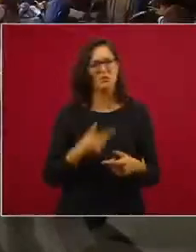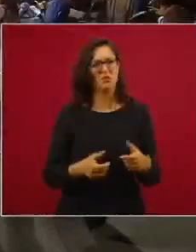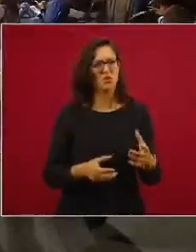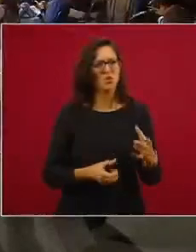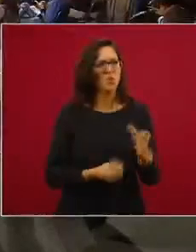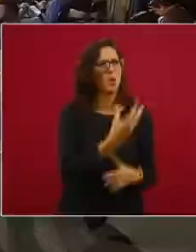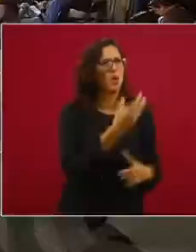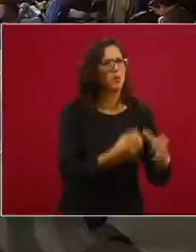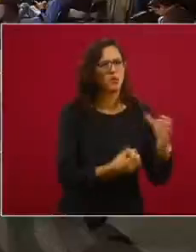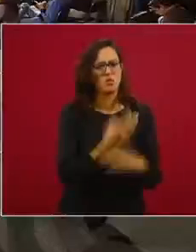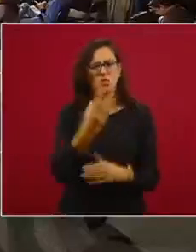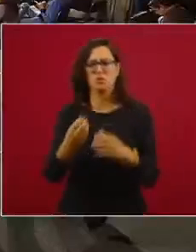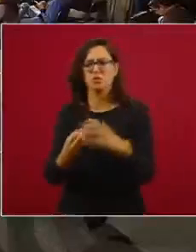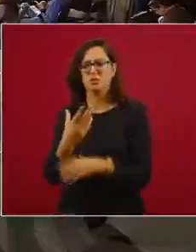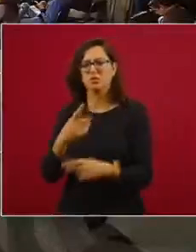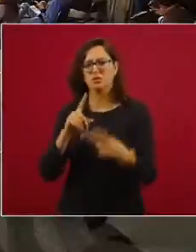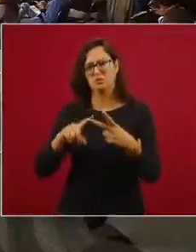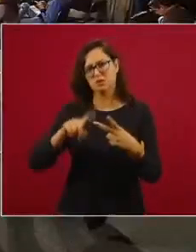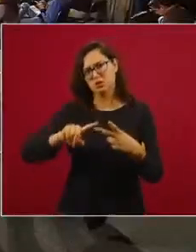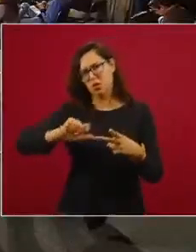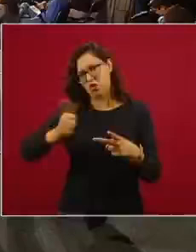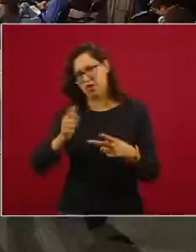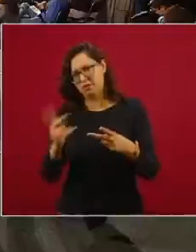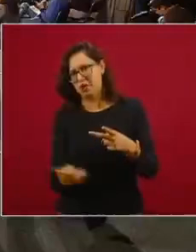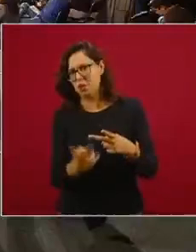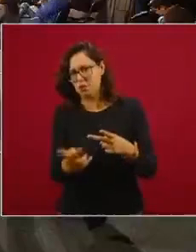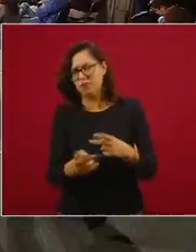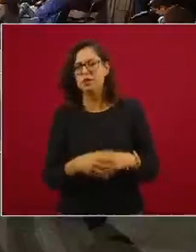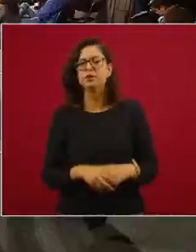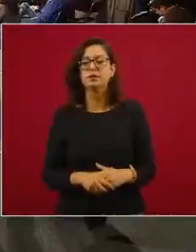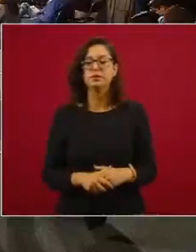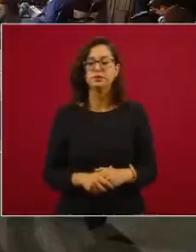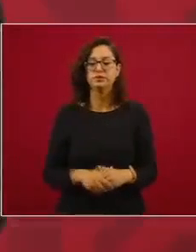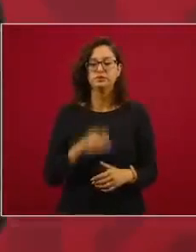Bueno, yo tengo que Y si me permite otra segunda ser pregunta. muy